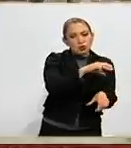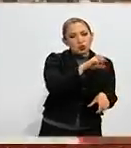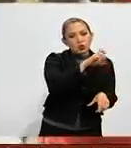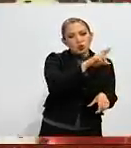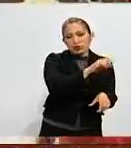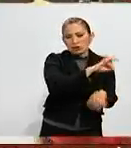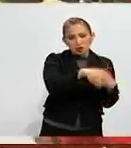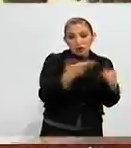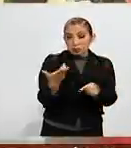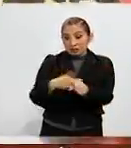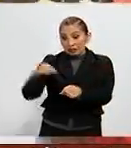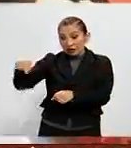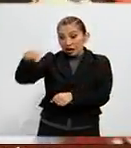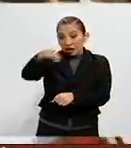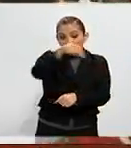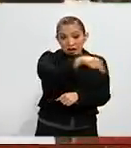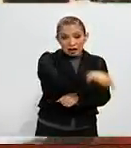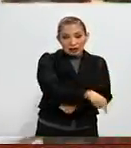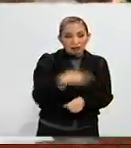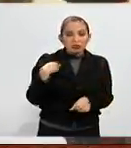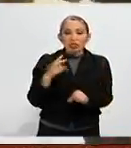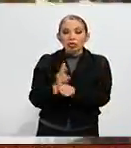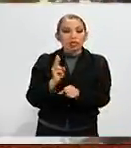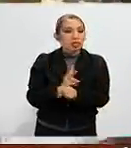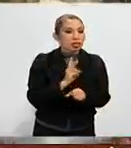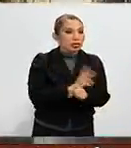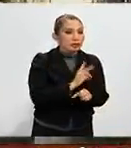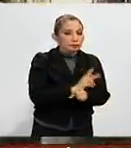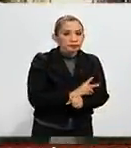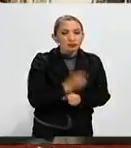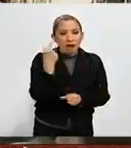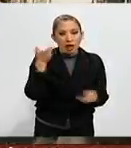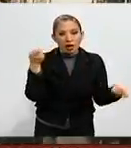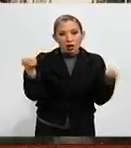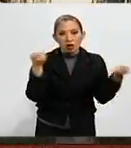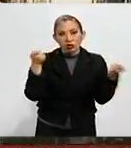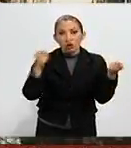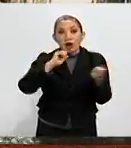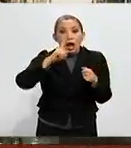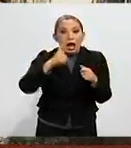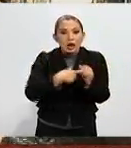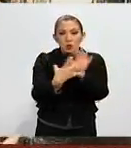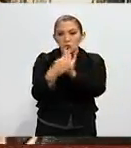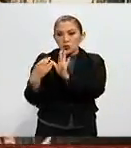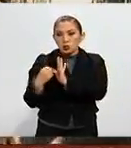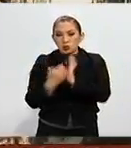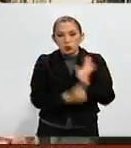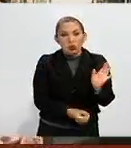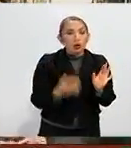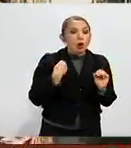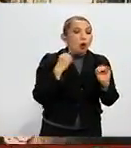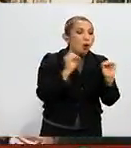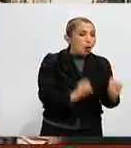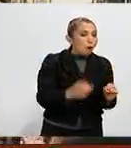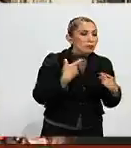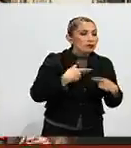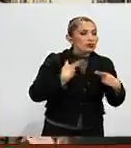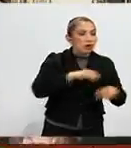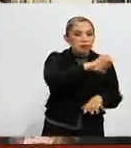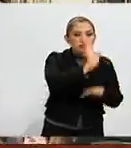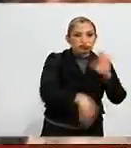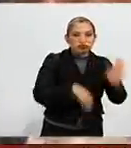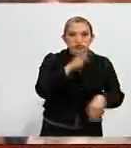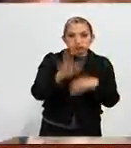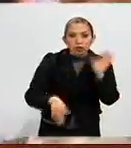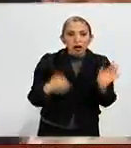supuesto el tema de los hospitales Centinela para el control epidemiológico y la mortalidad que se presente